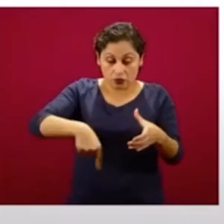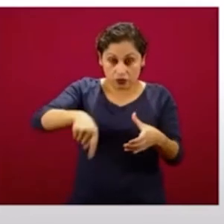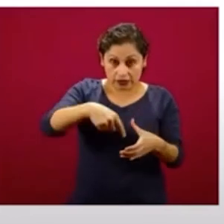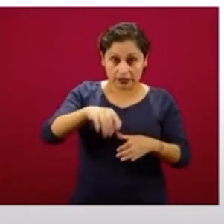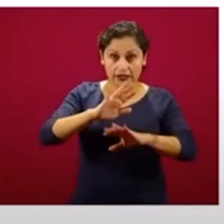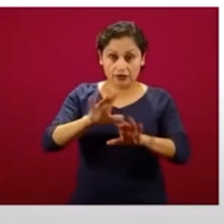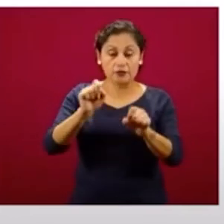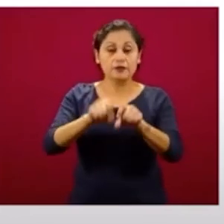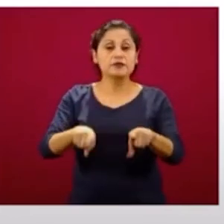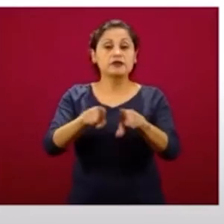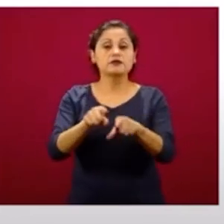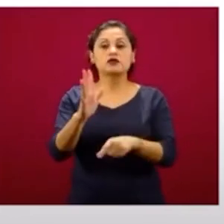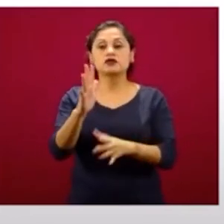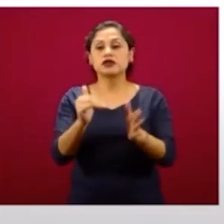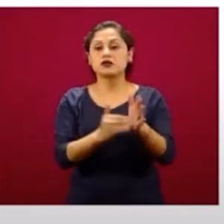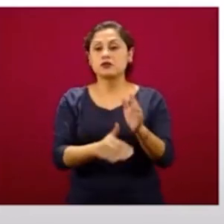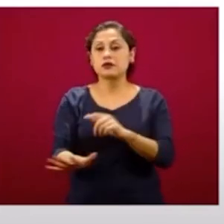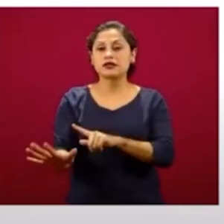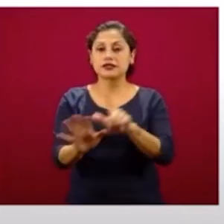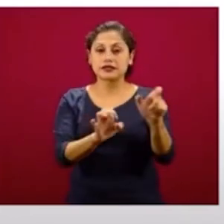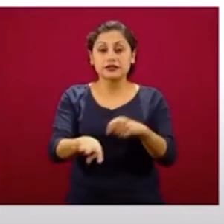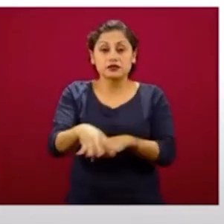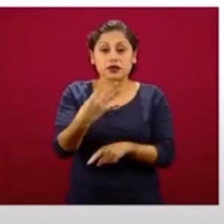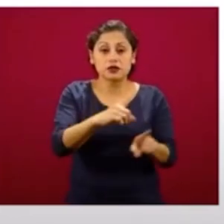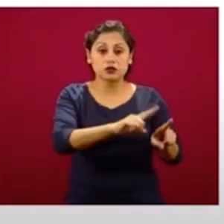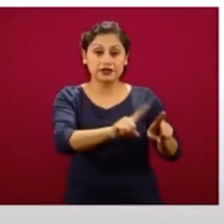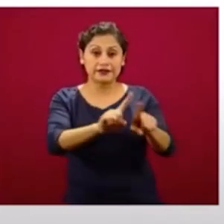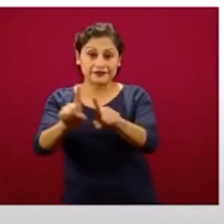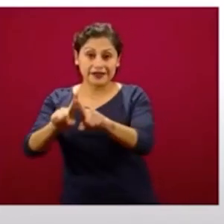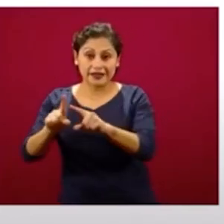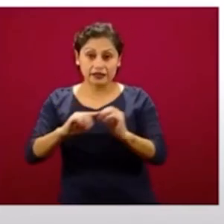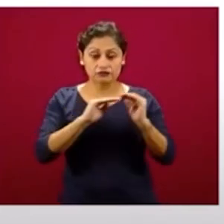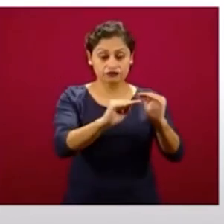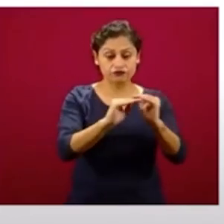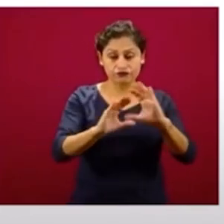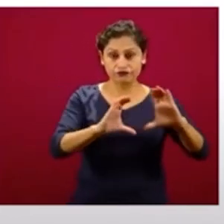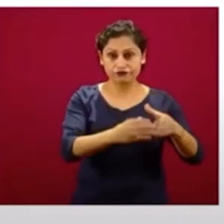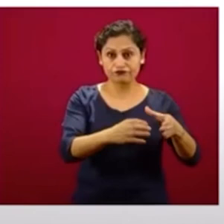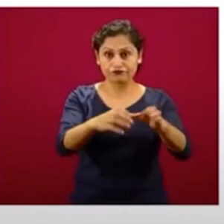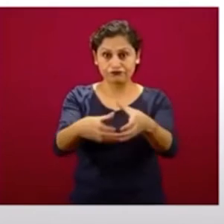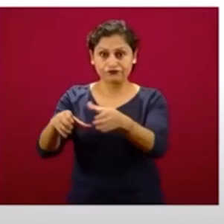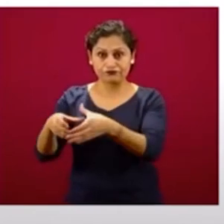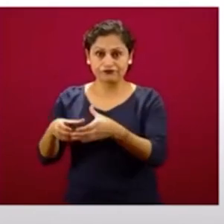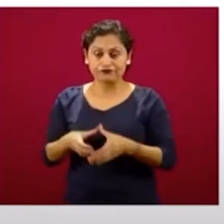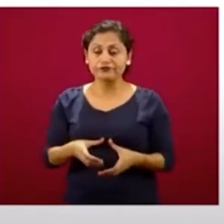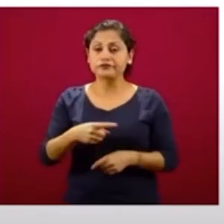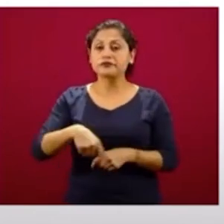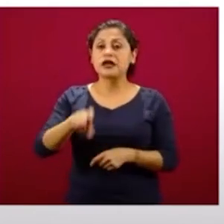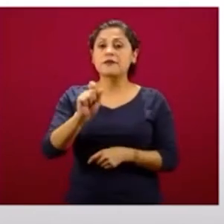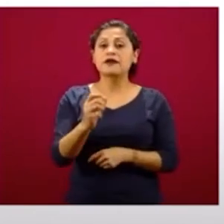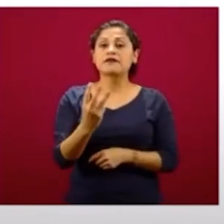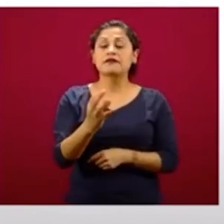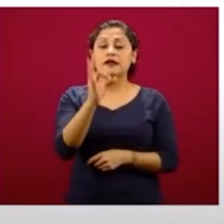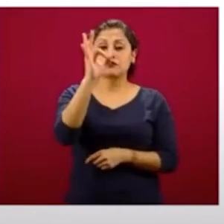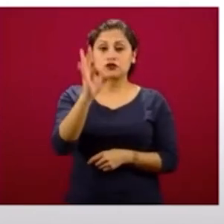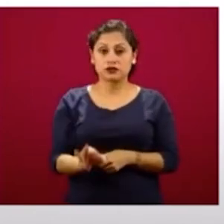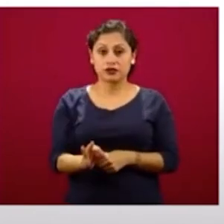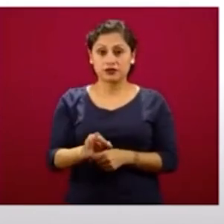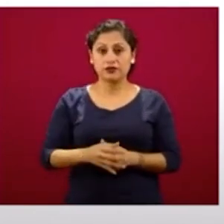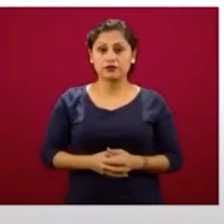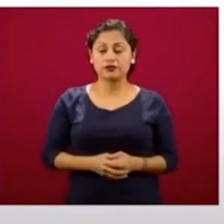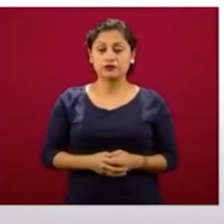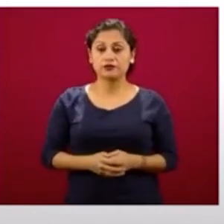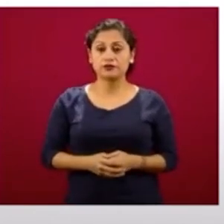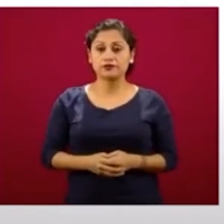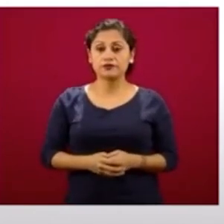en 5.714 viveros comunitarios. El 23%